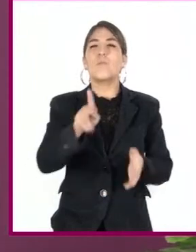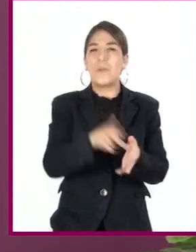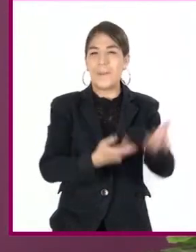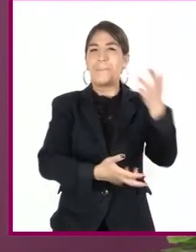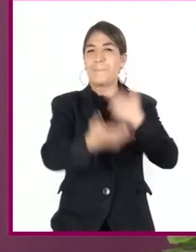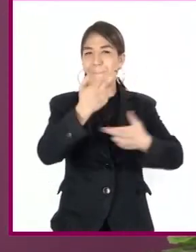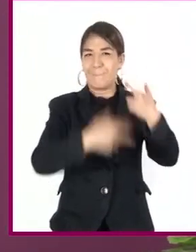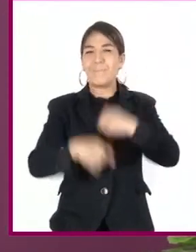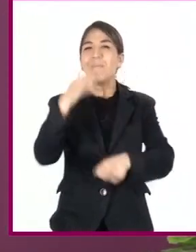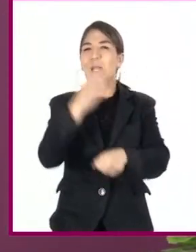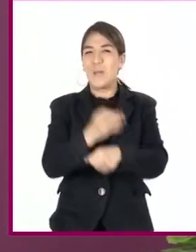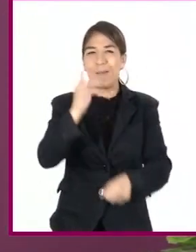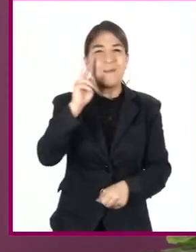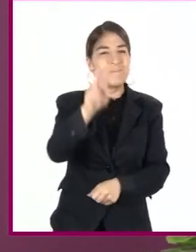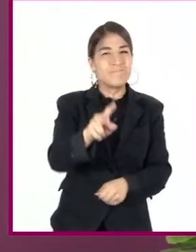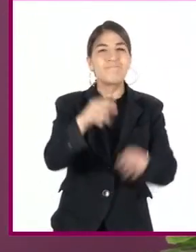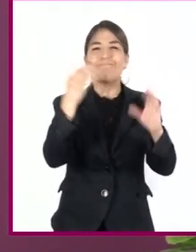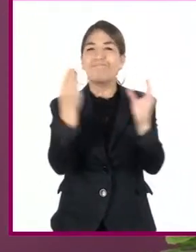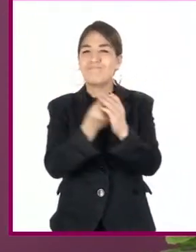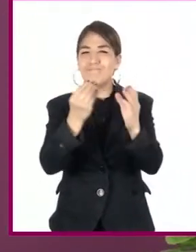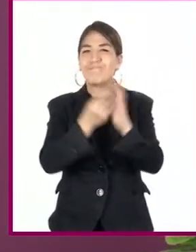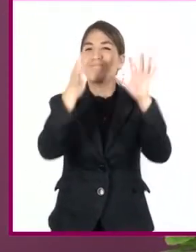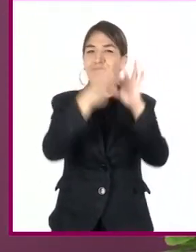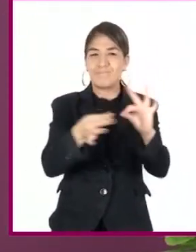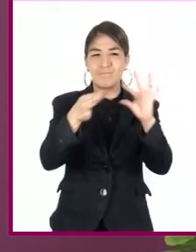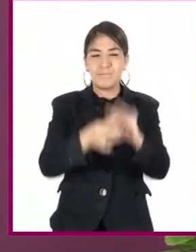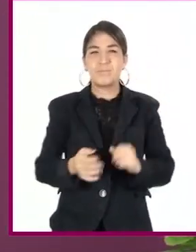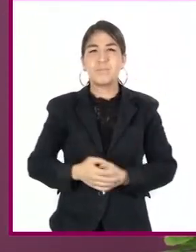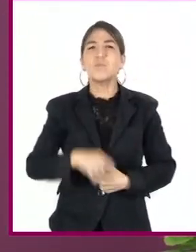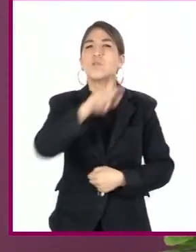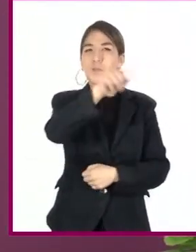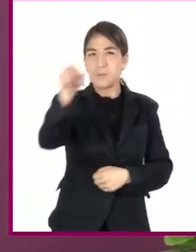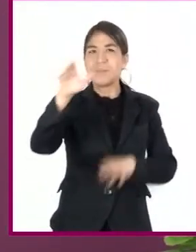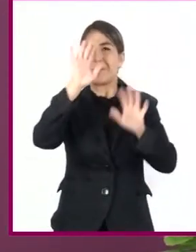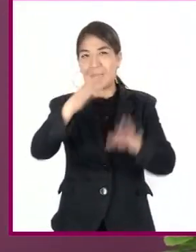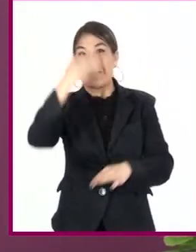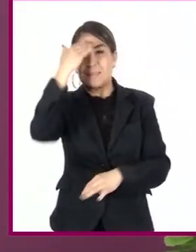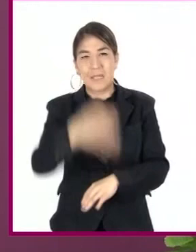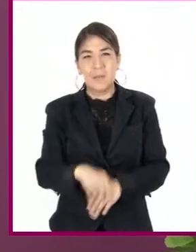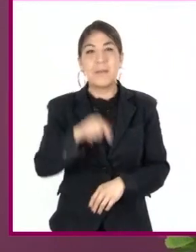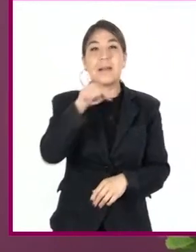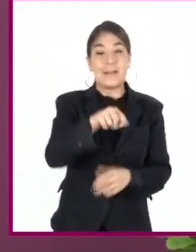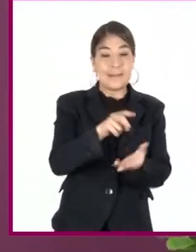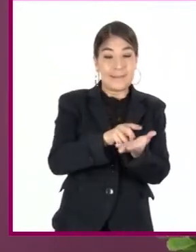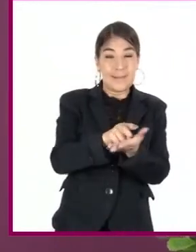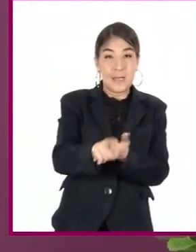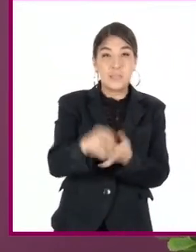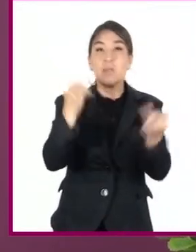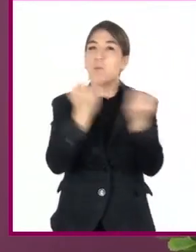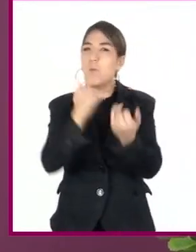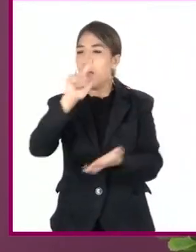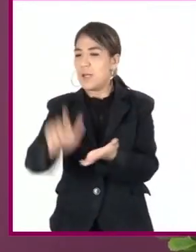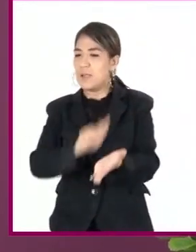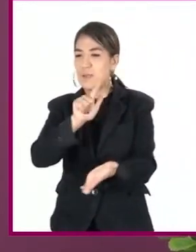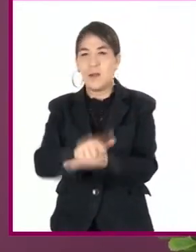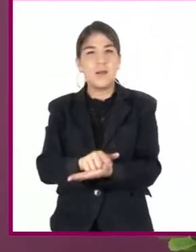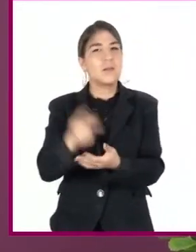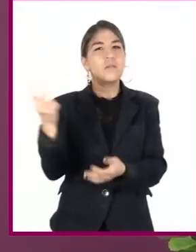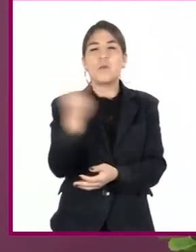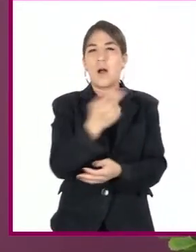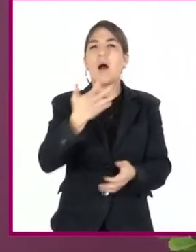Recapitulemos lo que hemos visto en esta sesión. Conocieron que tanto nuestros derechos como nuestras leyes están